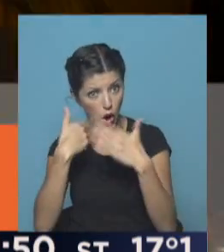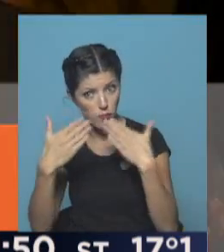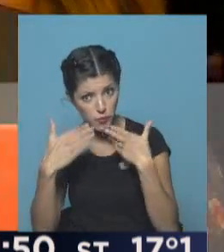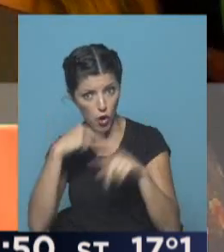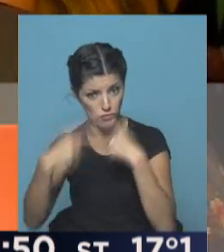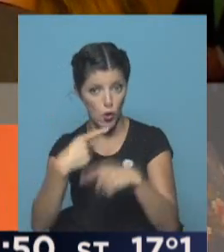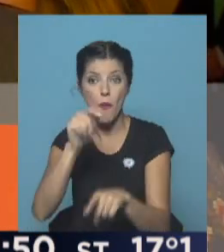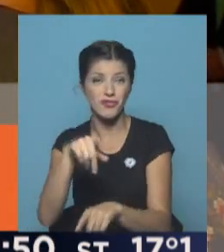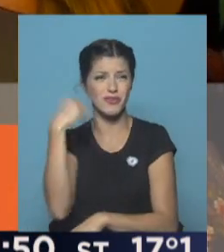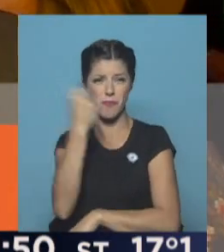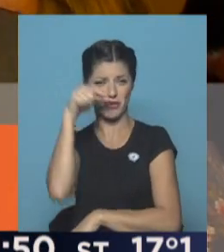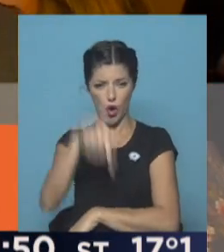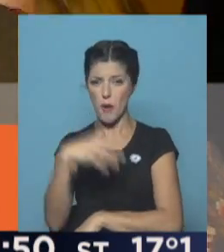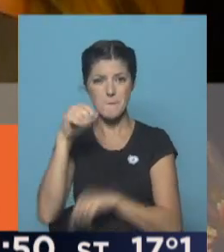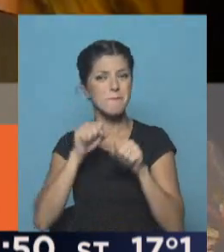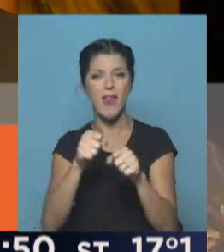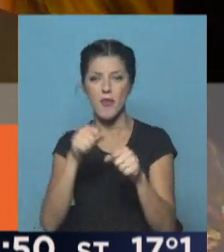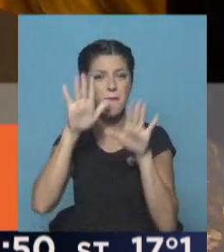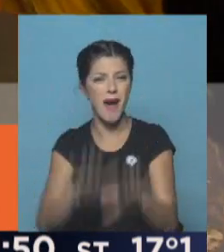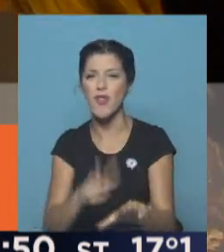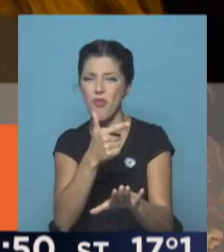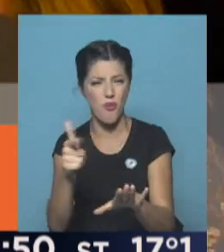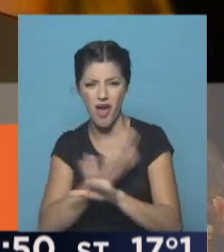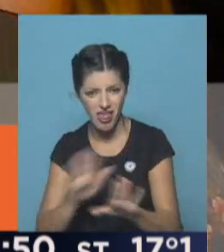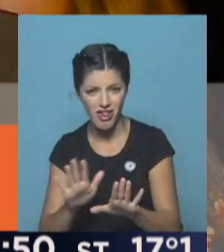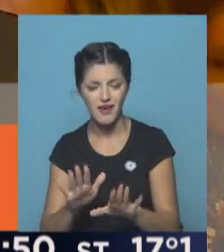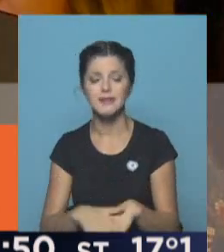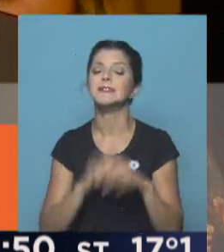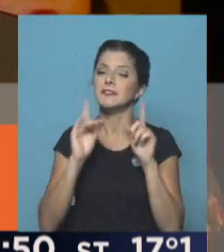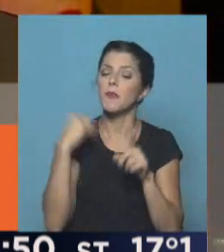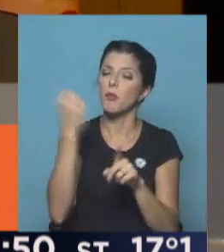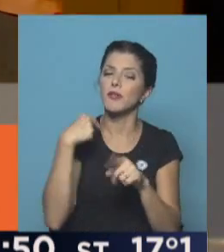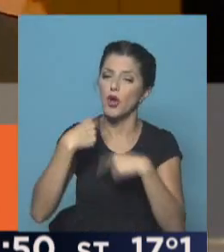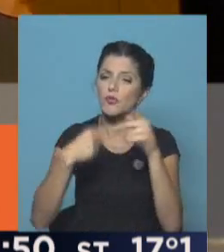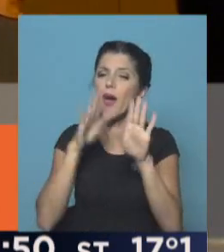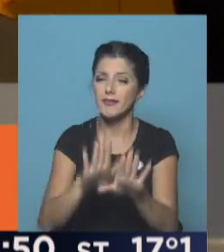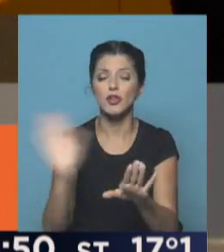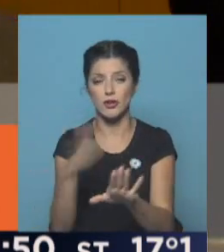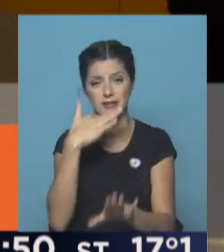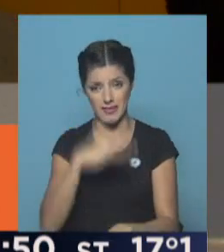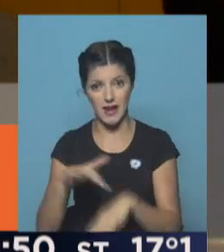paro hoy. Creo que es importante seguir eso y que todos tengamos comprensión del tiempo que